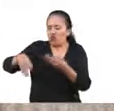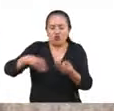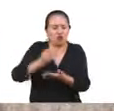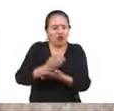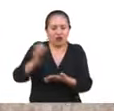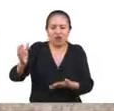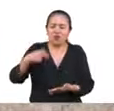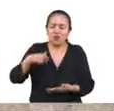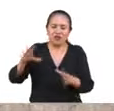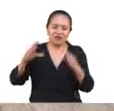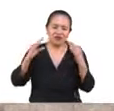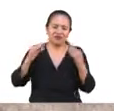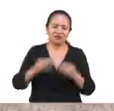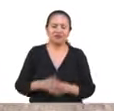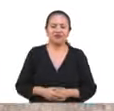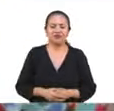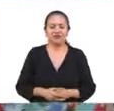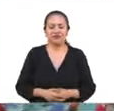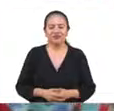tierra.